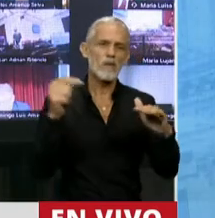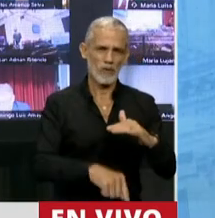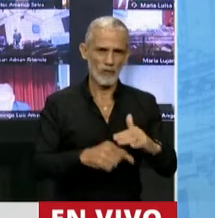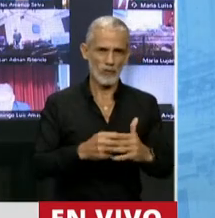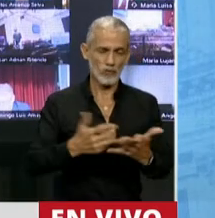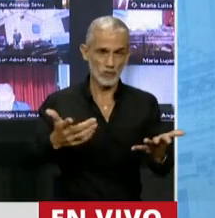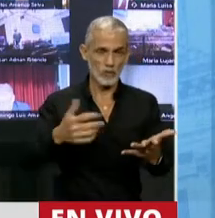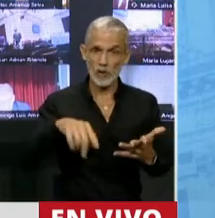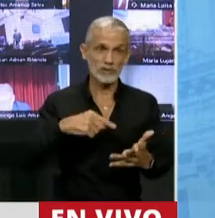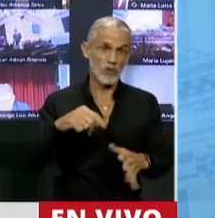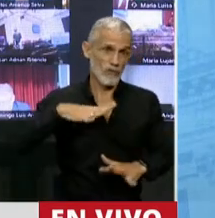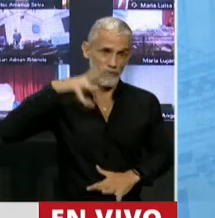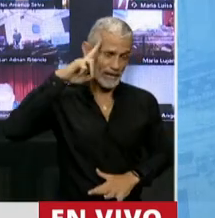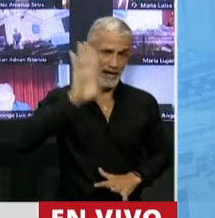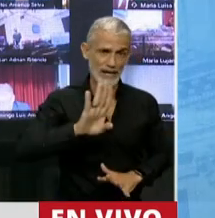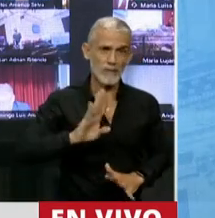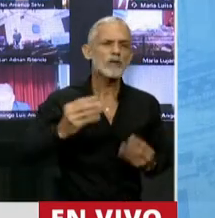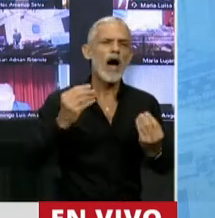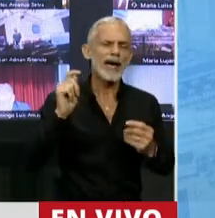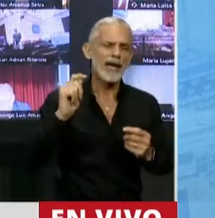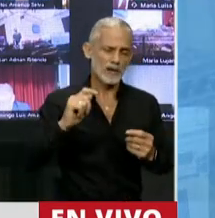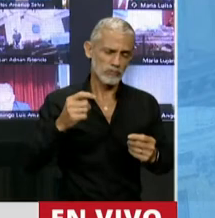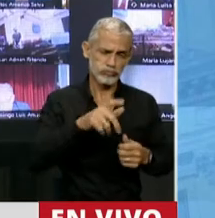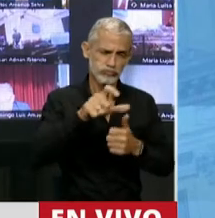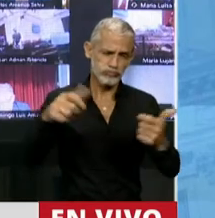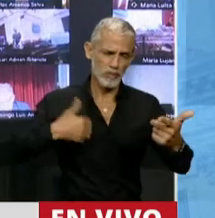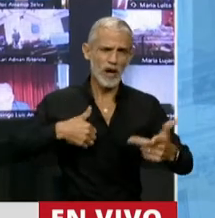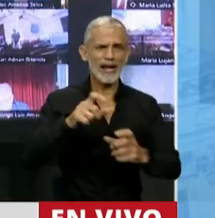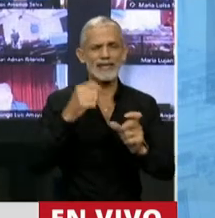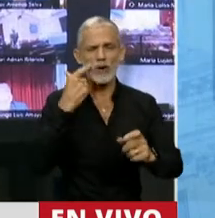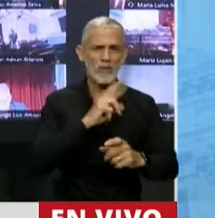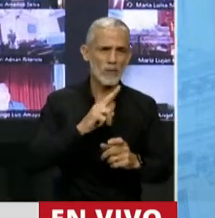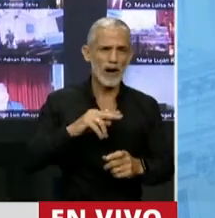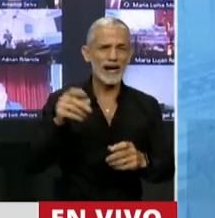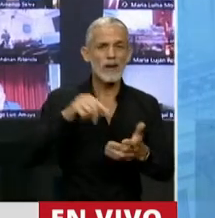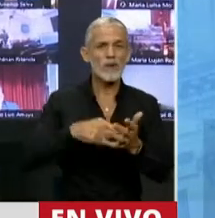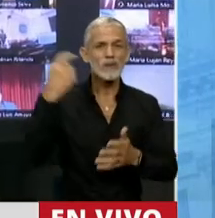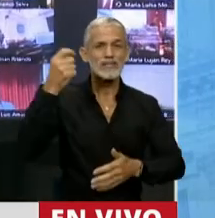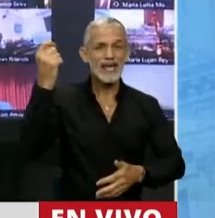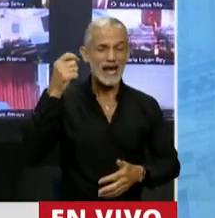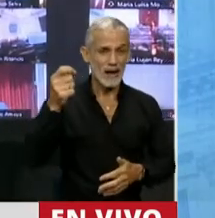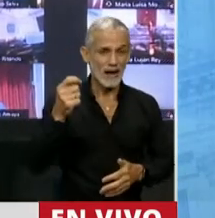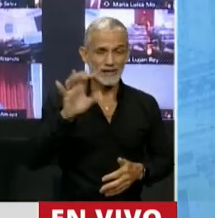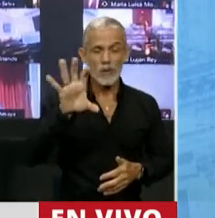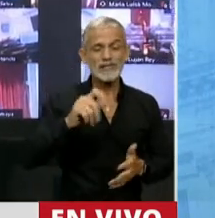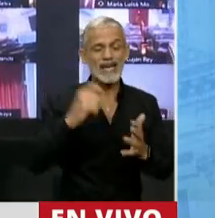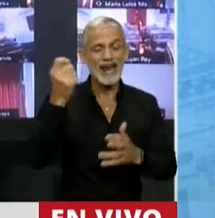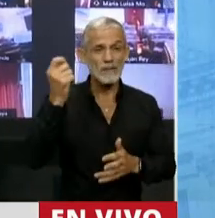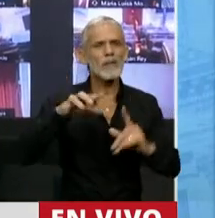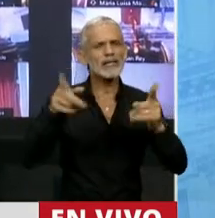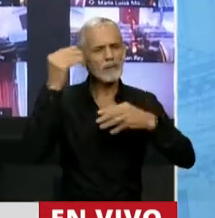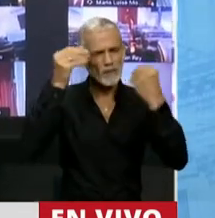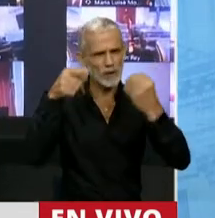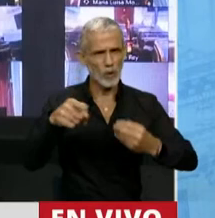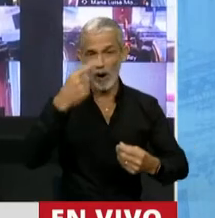presidente, porque le estaríamos faltando el respeto a tantos y argentinas y a los pampeanos, que también es un tema de preocupación.